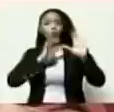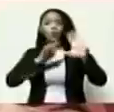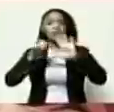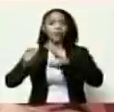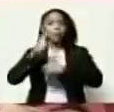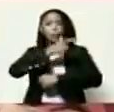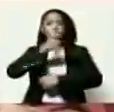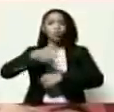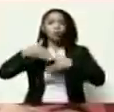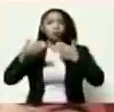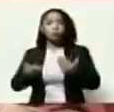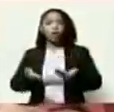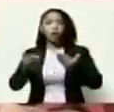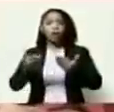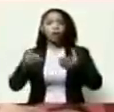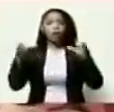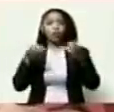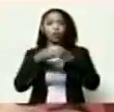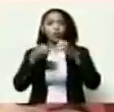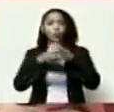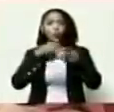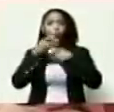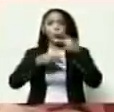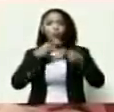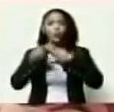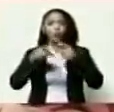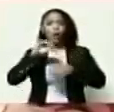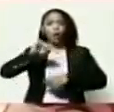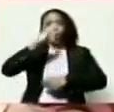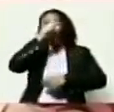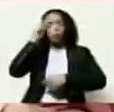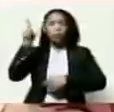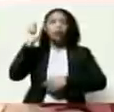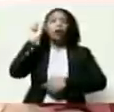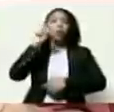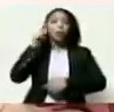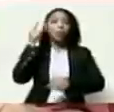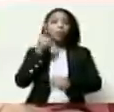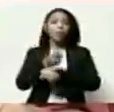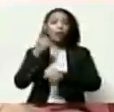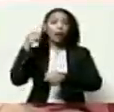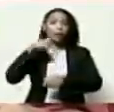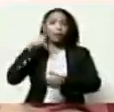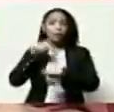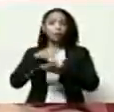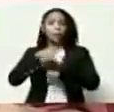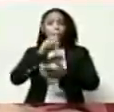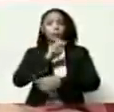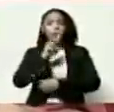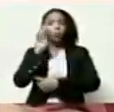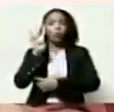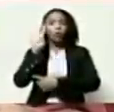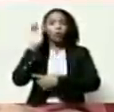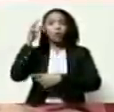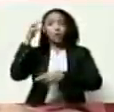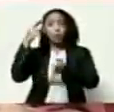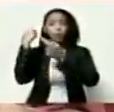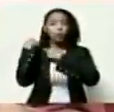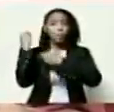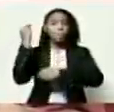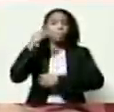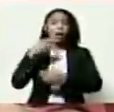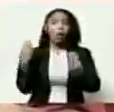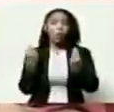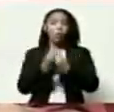96 personas del partido. De la JPSUV también deben estar aquí sus 24 responsables, más el adjunto